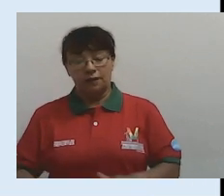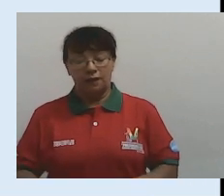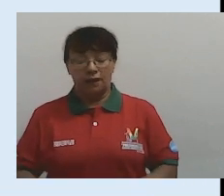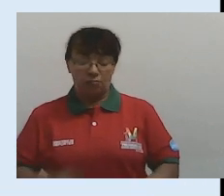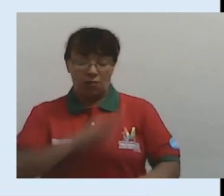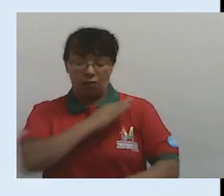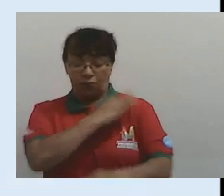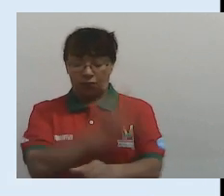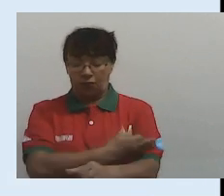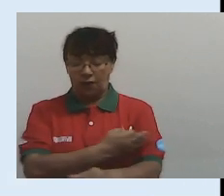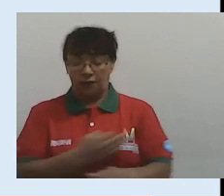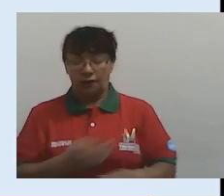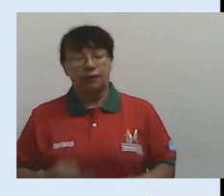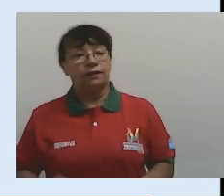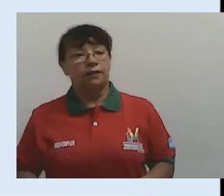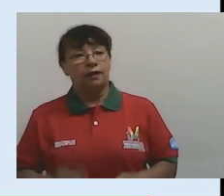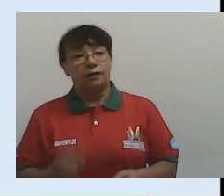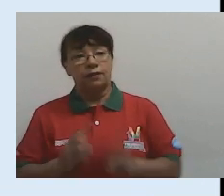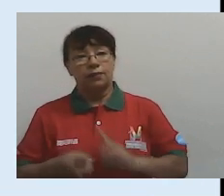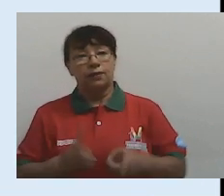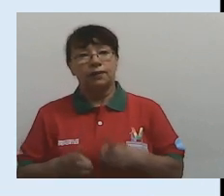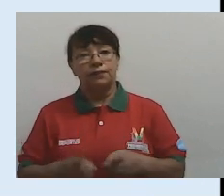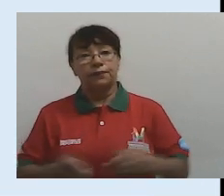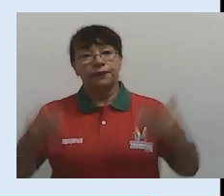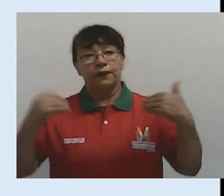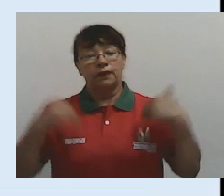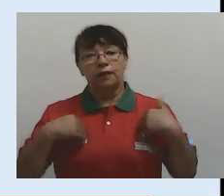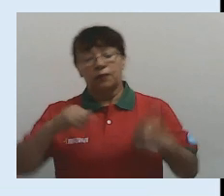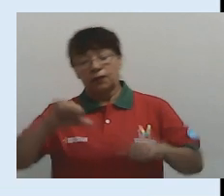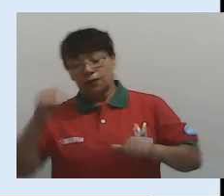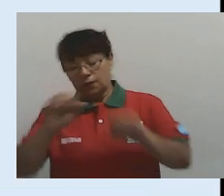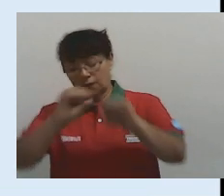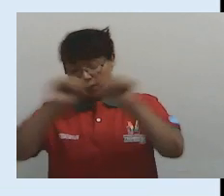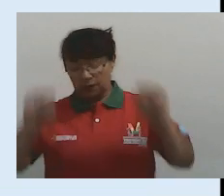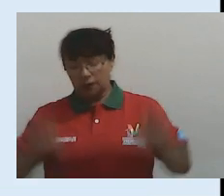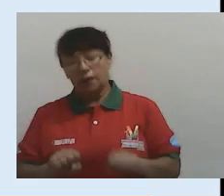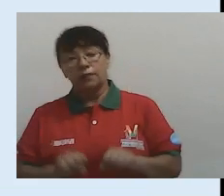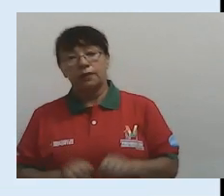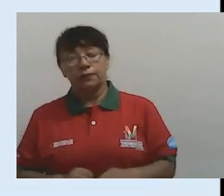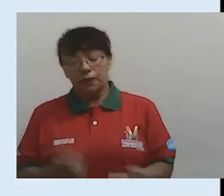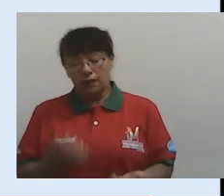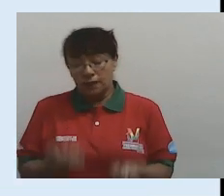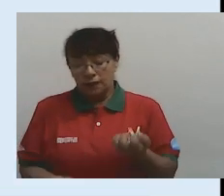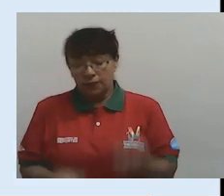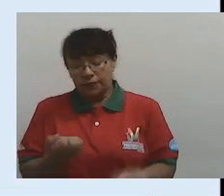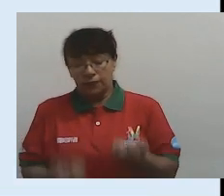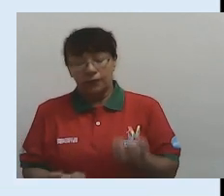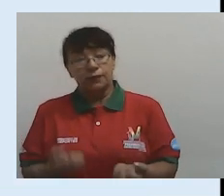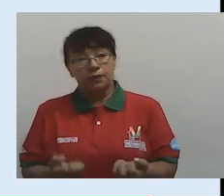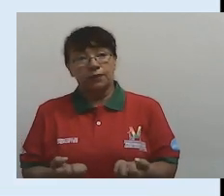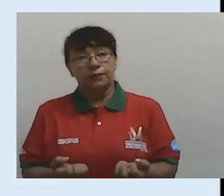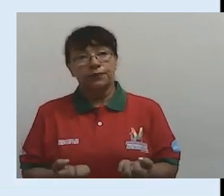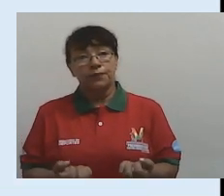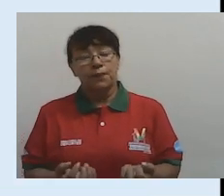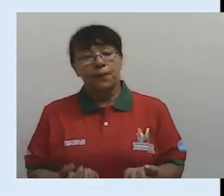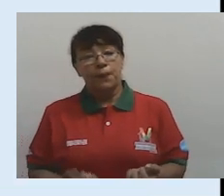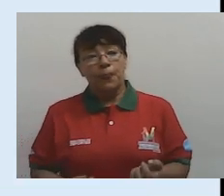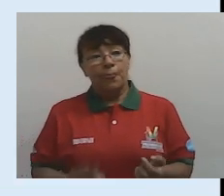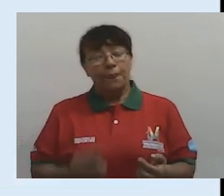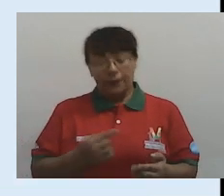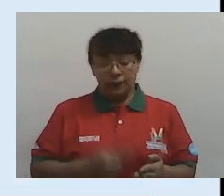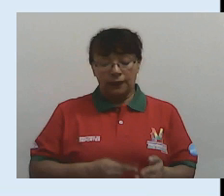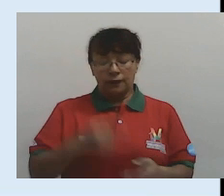motivados a hacerla. Tenemos otro sistema que es el de la evaluación, las marcas. Ahorita vamos a ver de